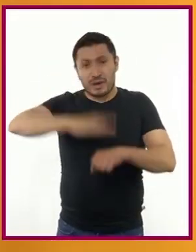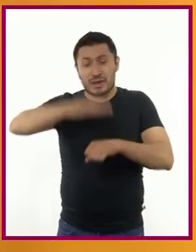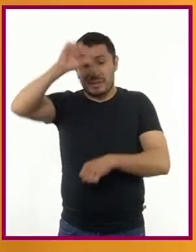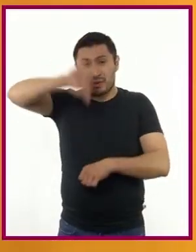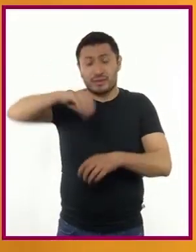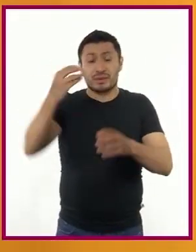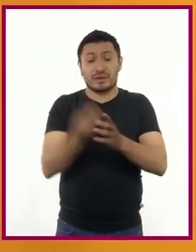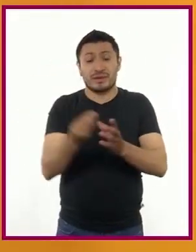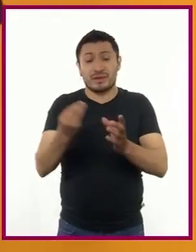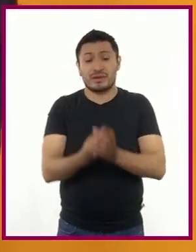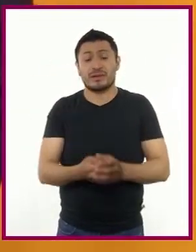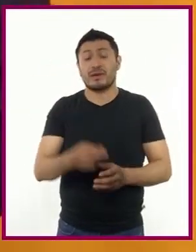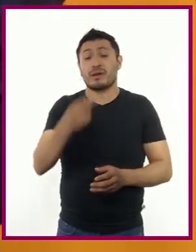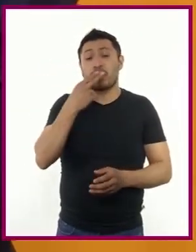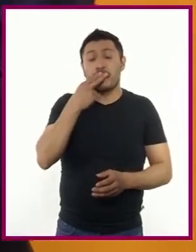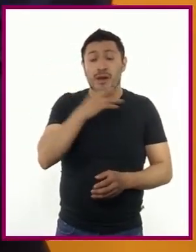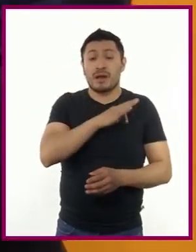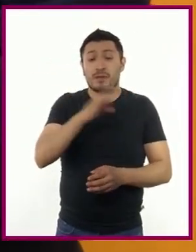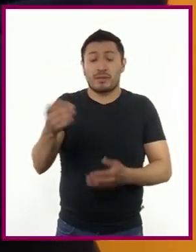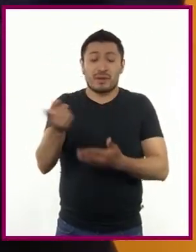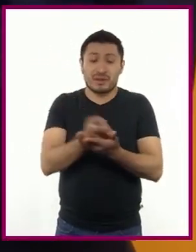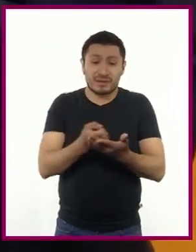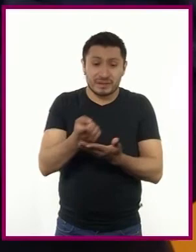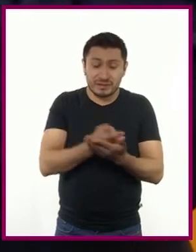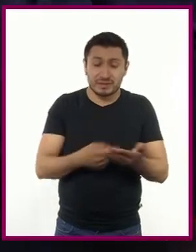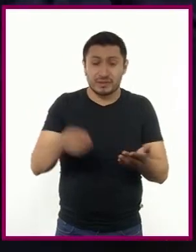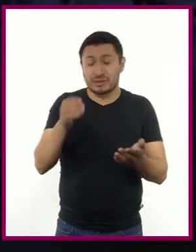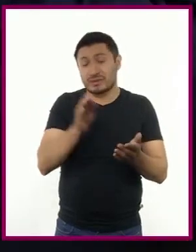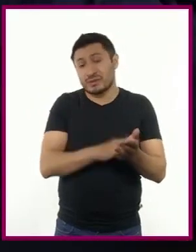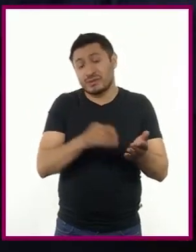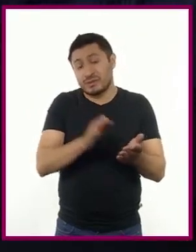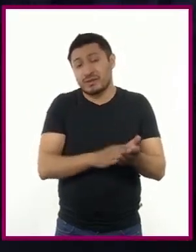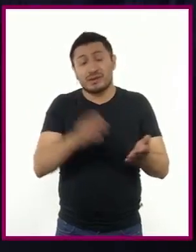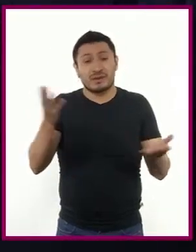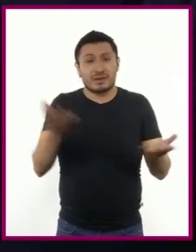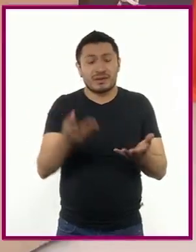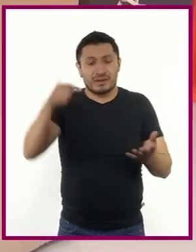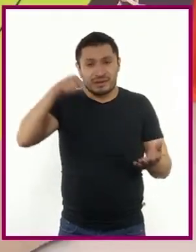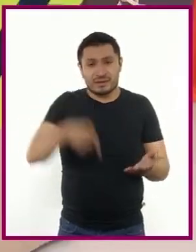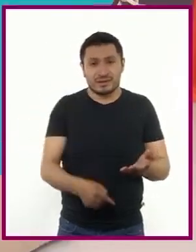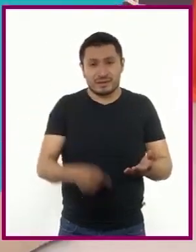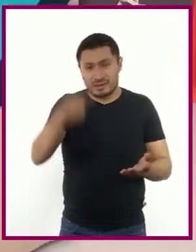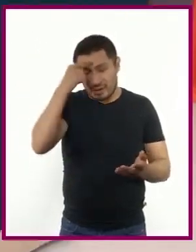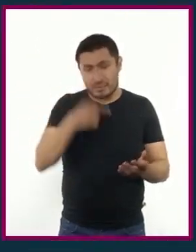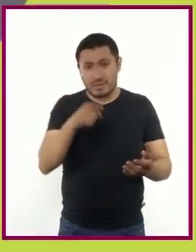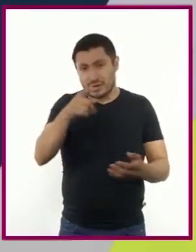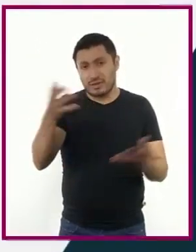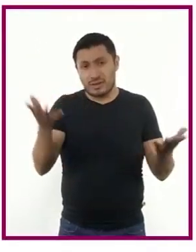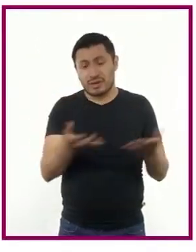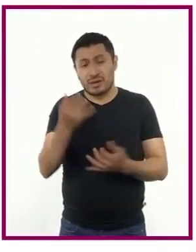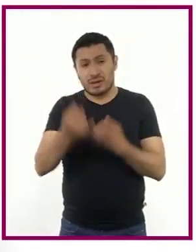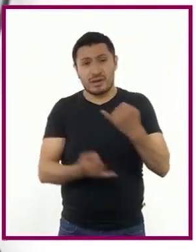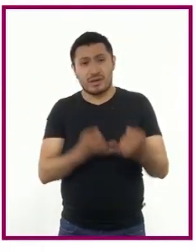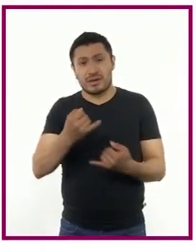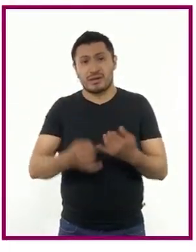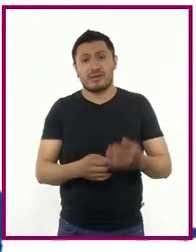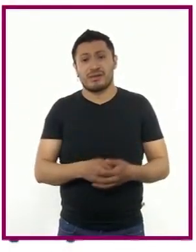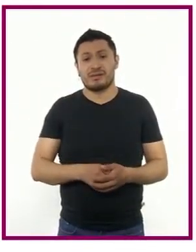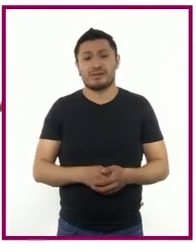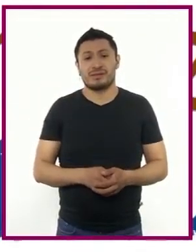sesión. Pueden utilizar los dibujos de la monografía para realizar este juego.